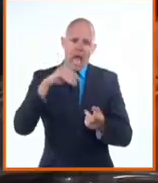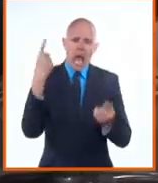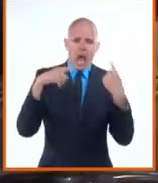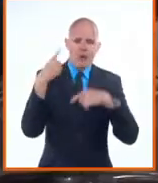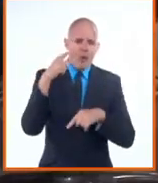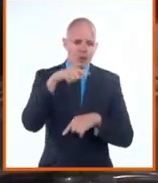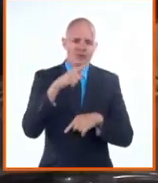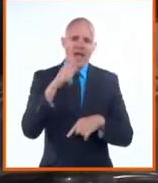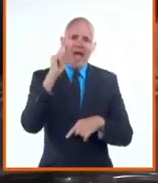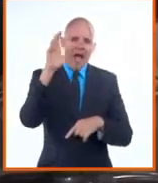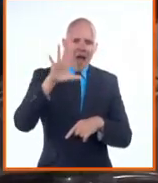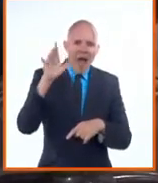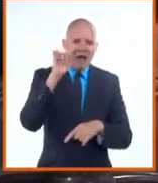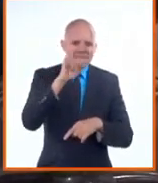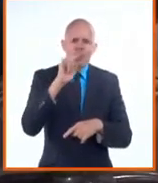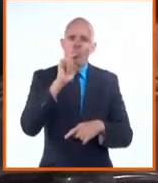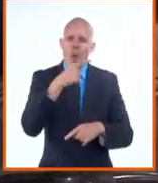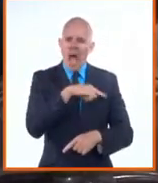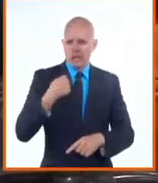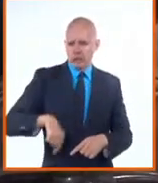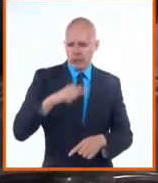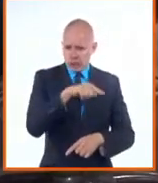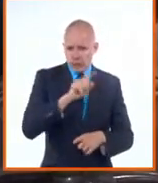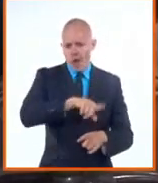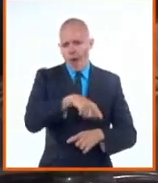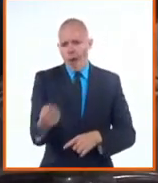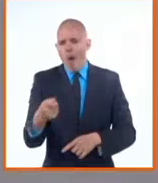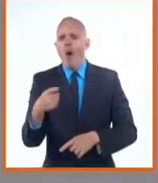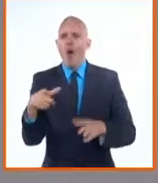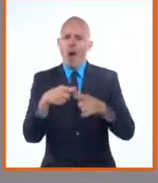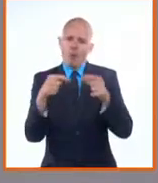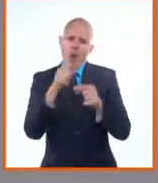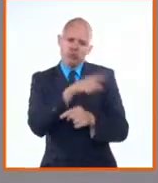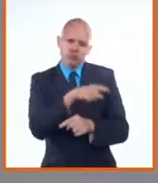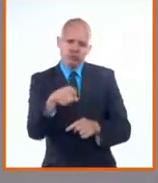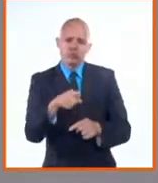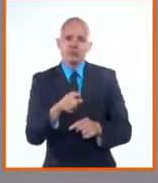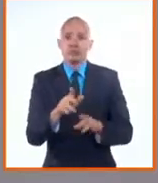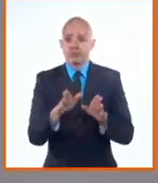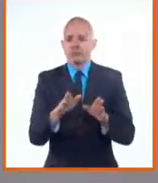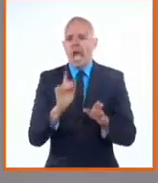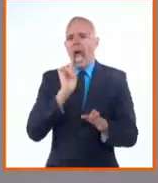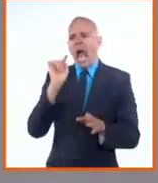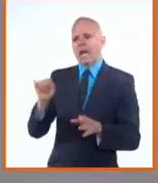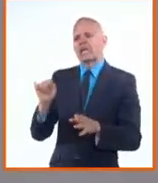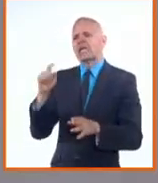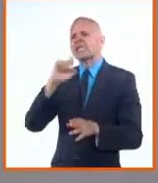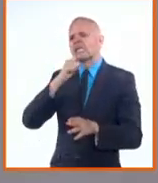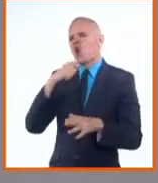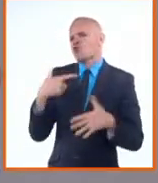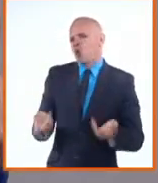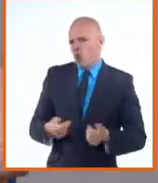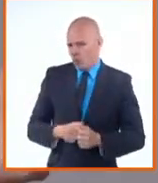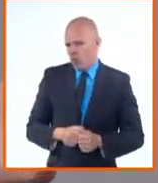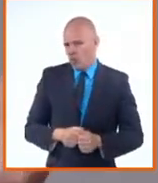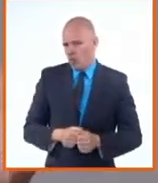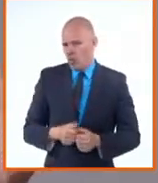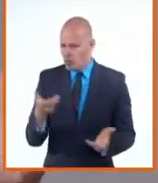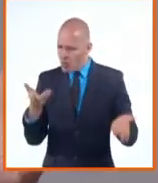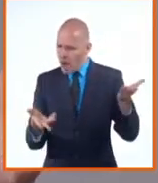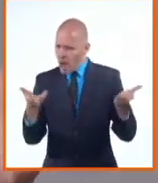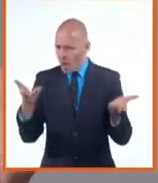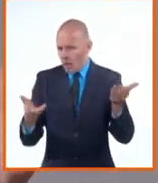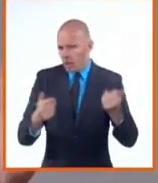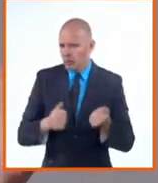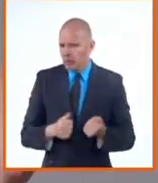Japón taipe de China cómo se vivió estos días en la etapa asiática en el mejor sentido de la palabra fue